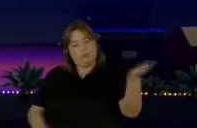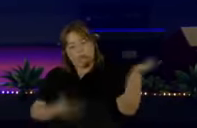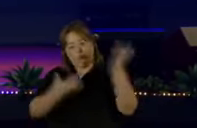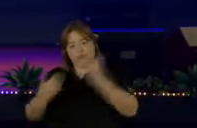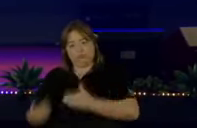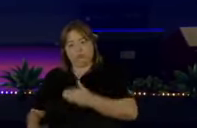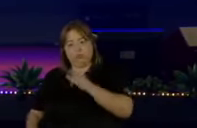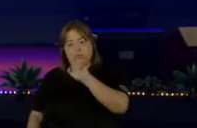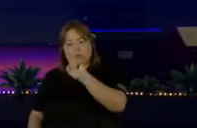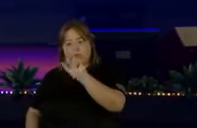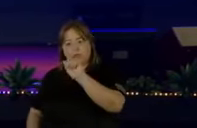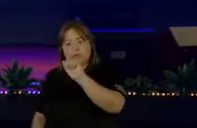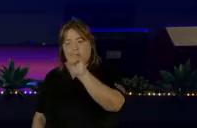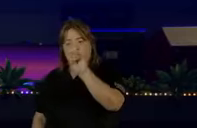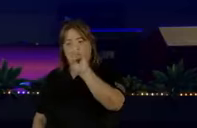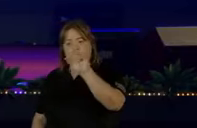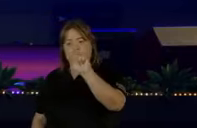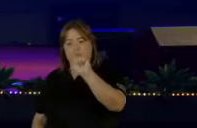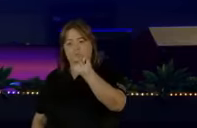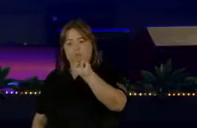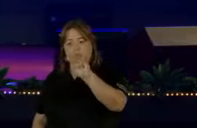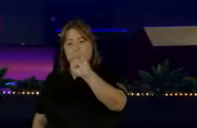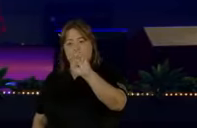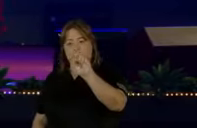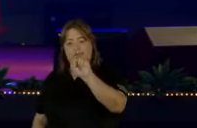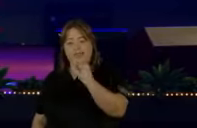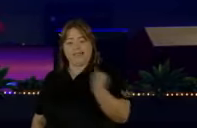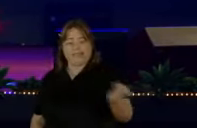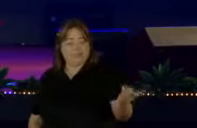Radamés Vázquez y María del Pilar, que suban al altar.